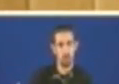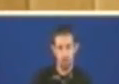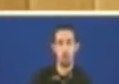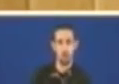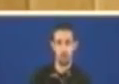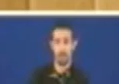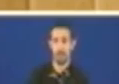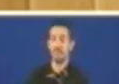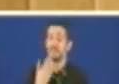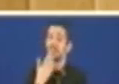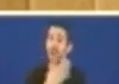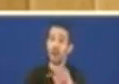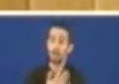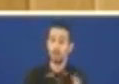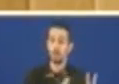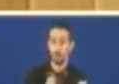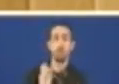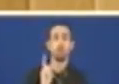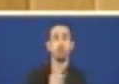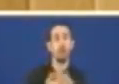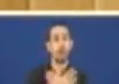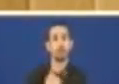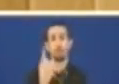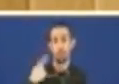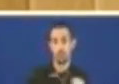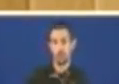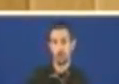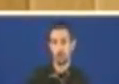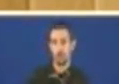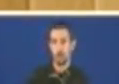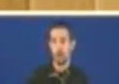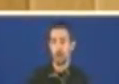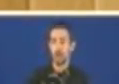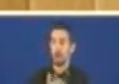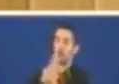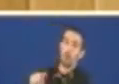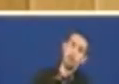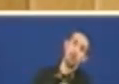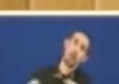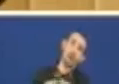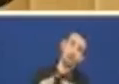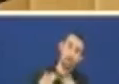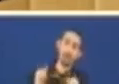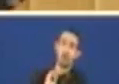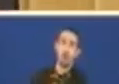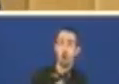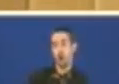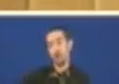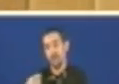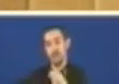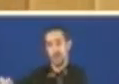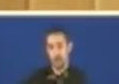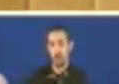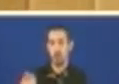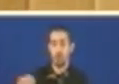falamos disto, falamos só dunha cousa. Non falamos nin de troco por accións, nin de dar ordes de venda e a ver se se pode vender no